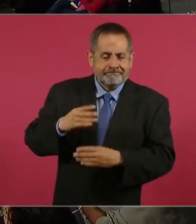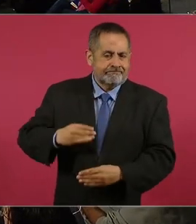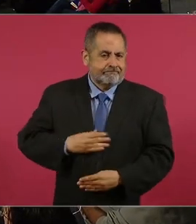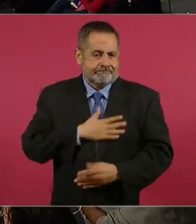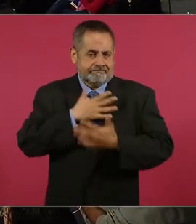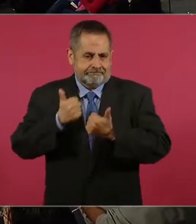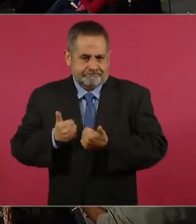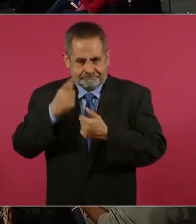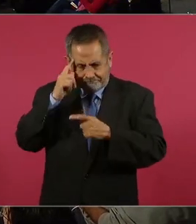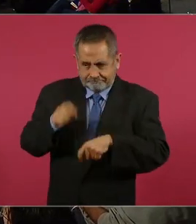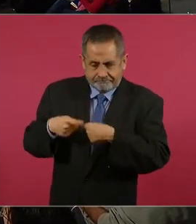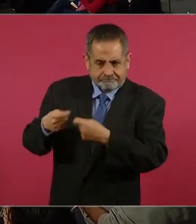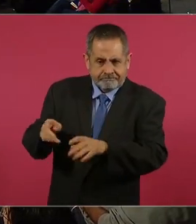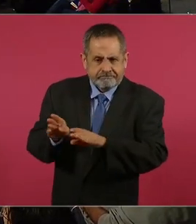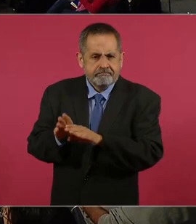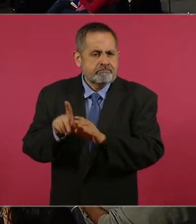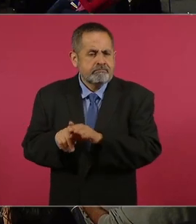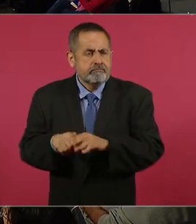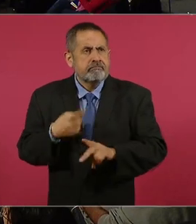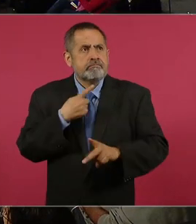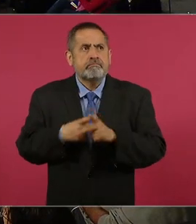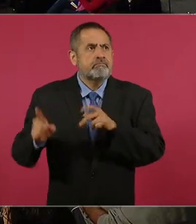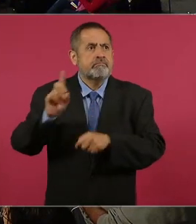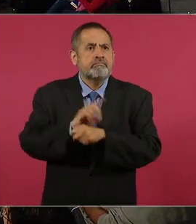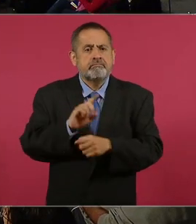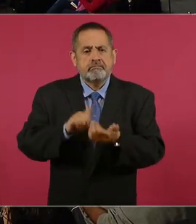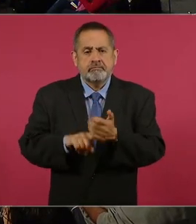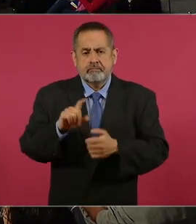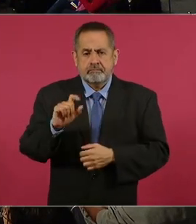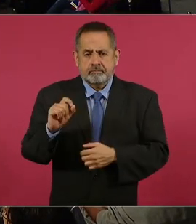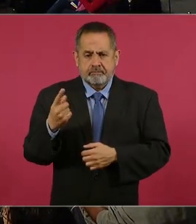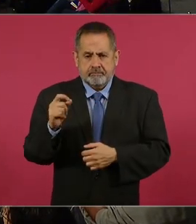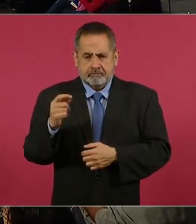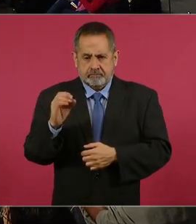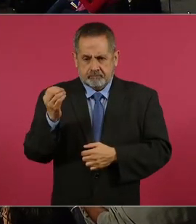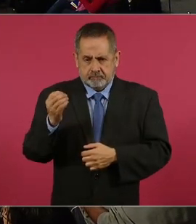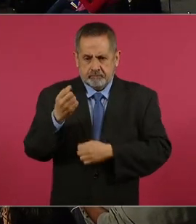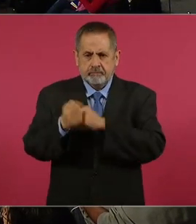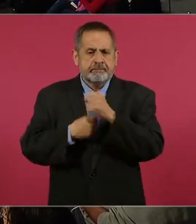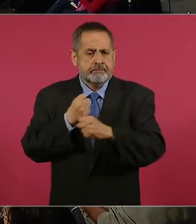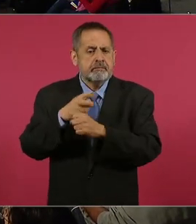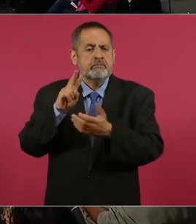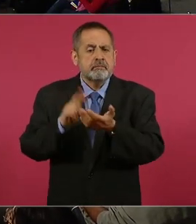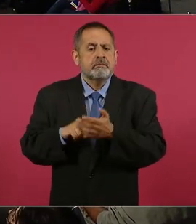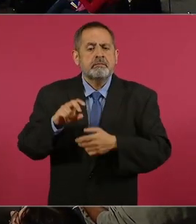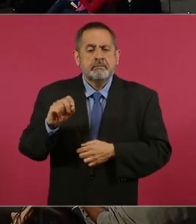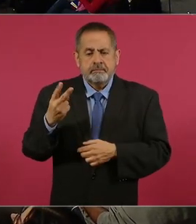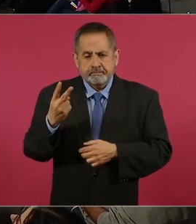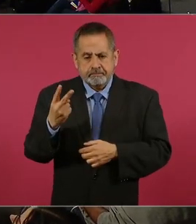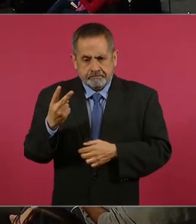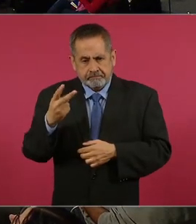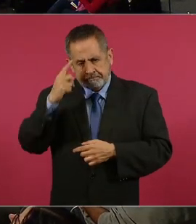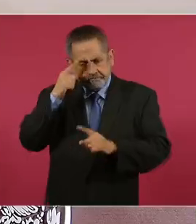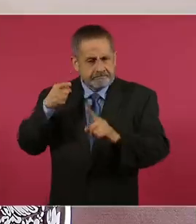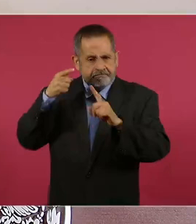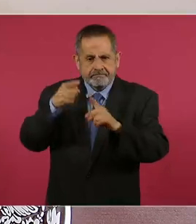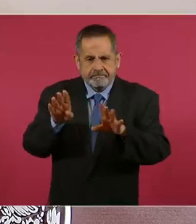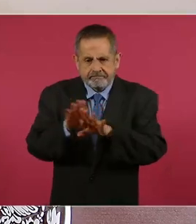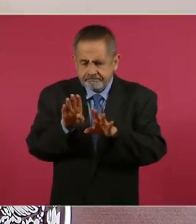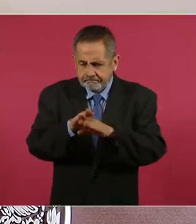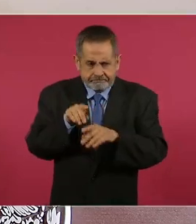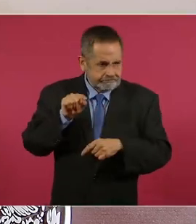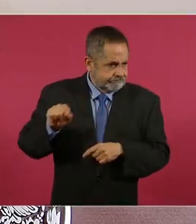todas saben, se creó a partir del 21 de octubre del 2022 con el objetivo de